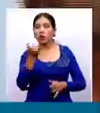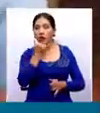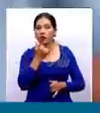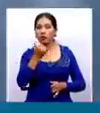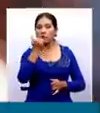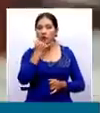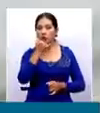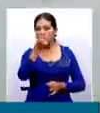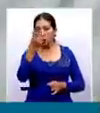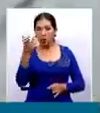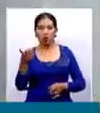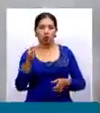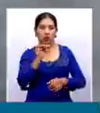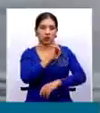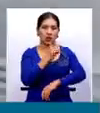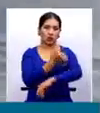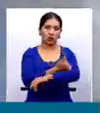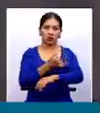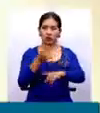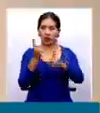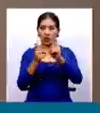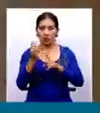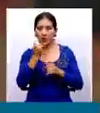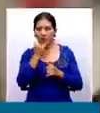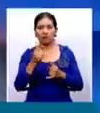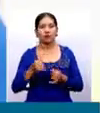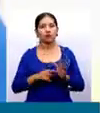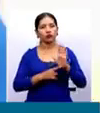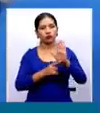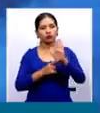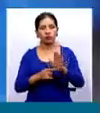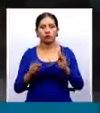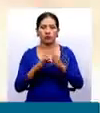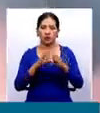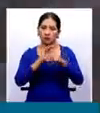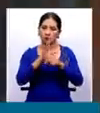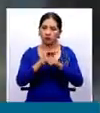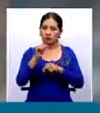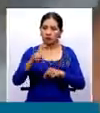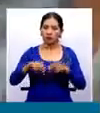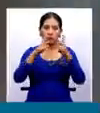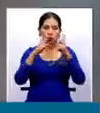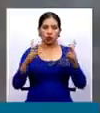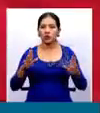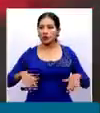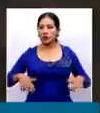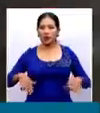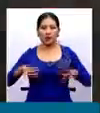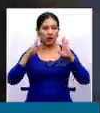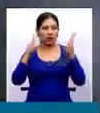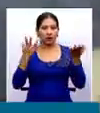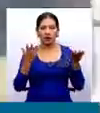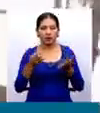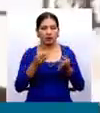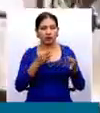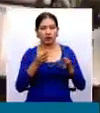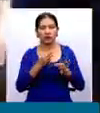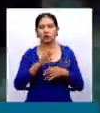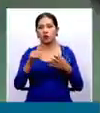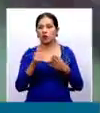cometiendo algunas personas, algunas autoridades, advertir de que nuestro departamento no tiene atención. Lamentablemente estamos